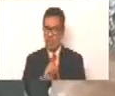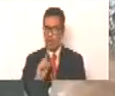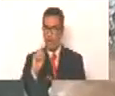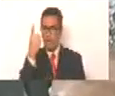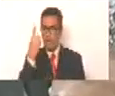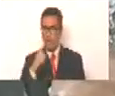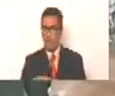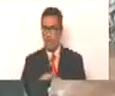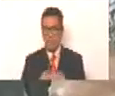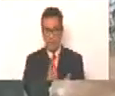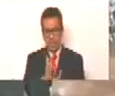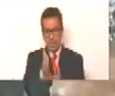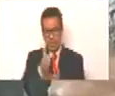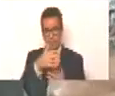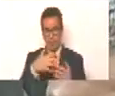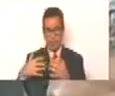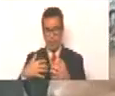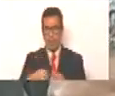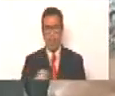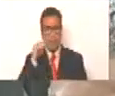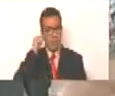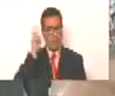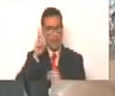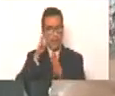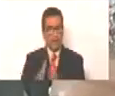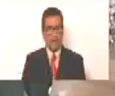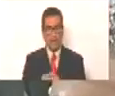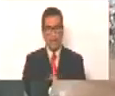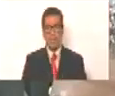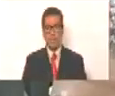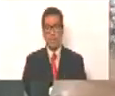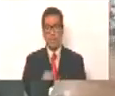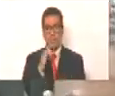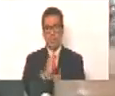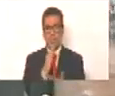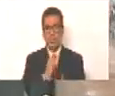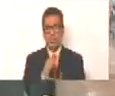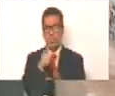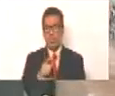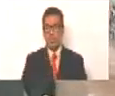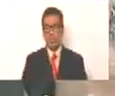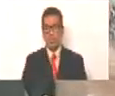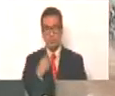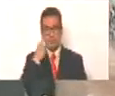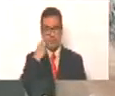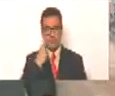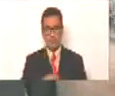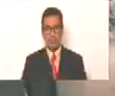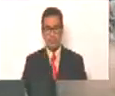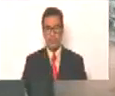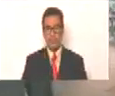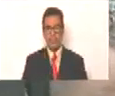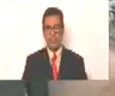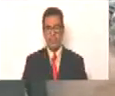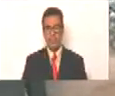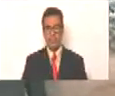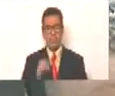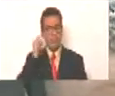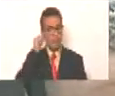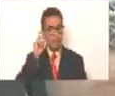de la batalla, es la mujer venezolana la que ha estado siempre en la vanguardia. Por eso, la mujer venezolana